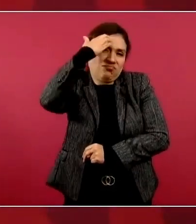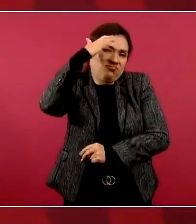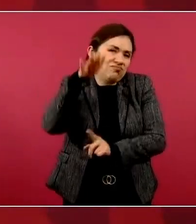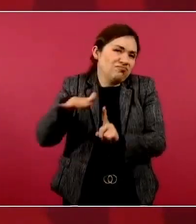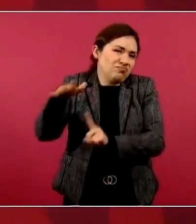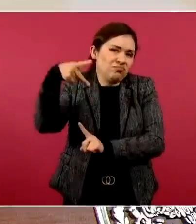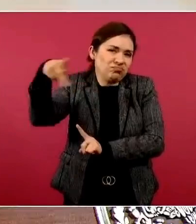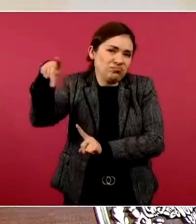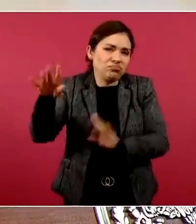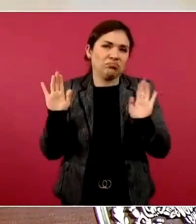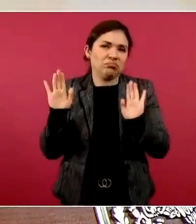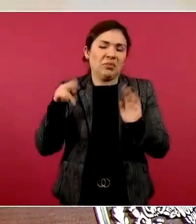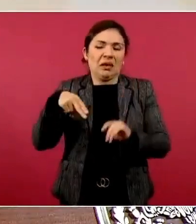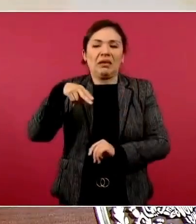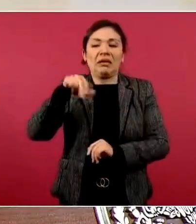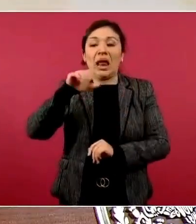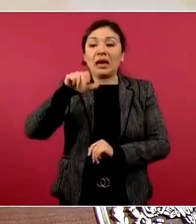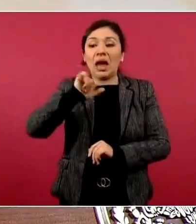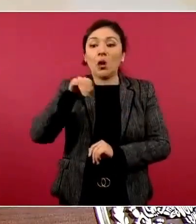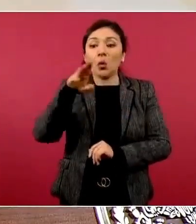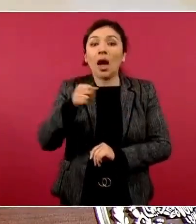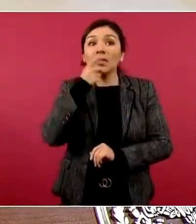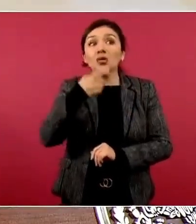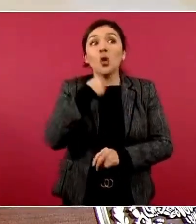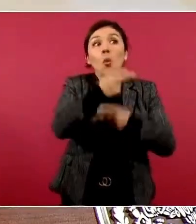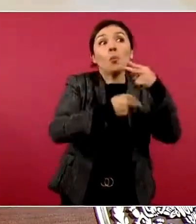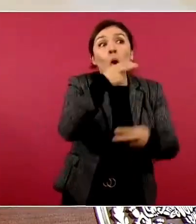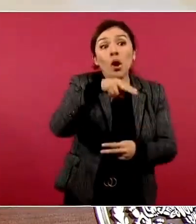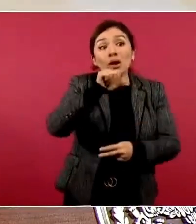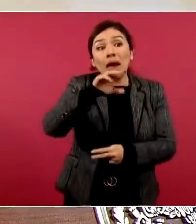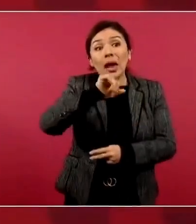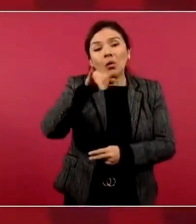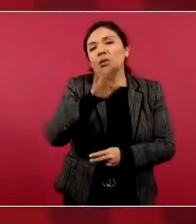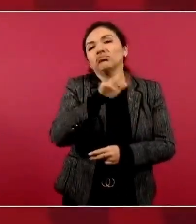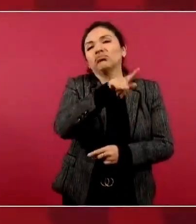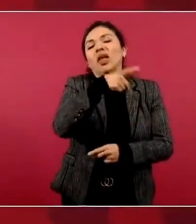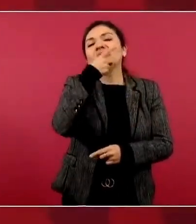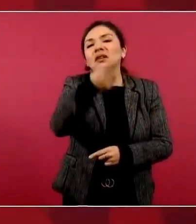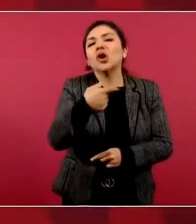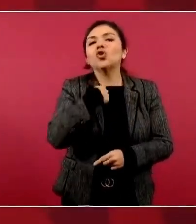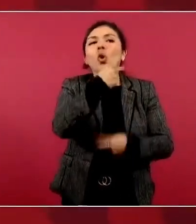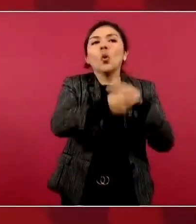En Nacajuca no dicen voy a Nacajuca, voy a Yocotán.